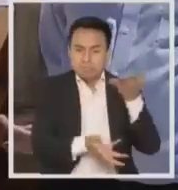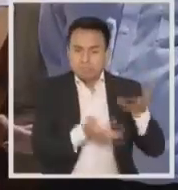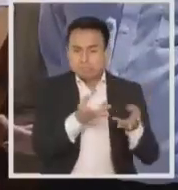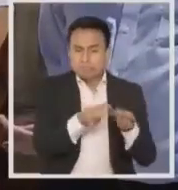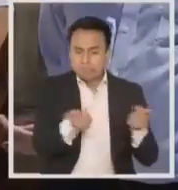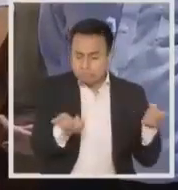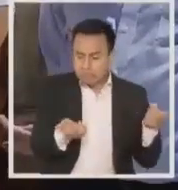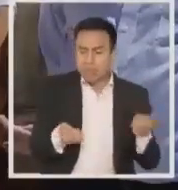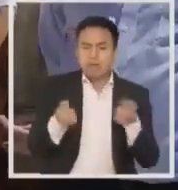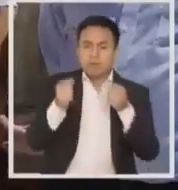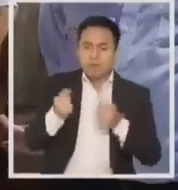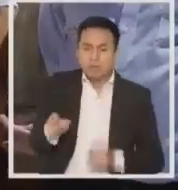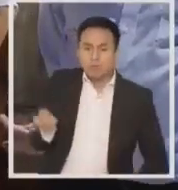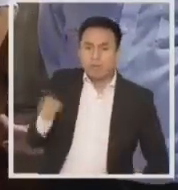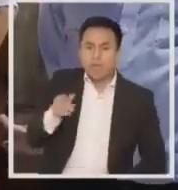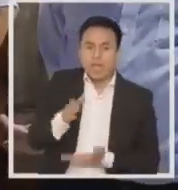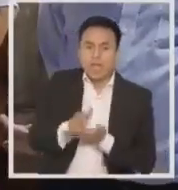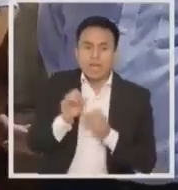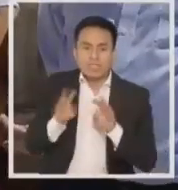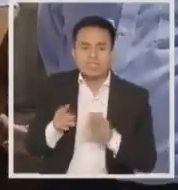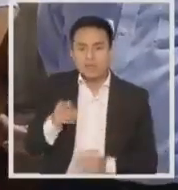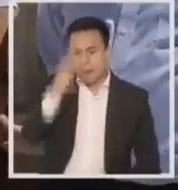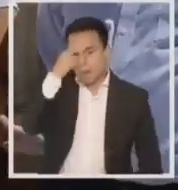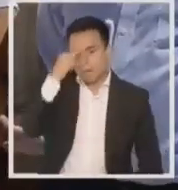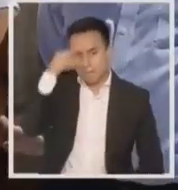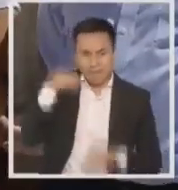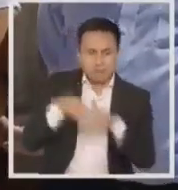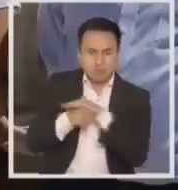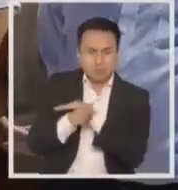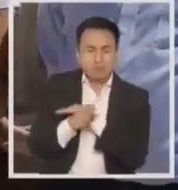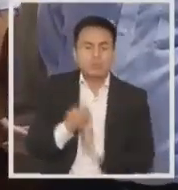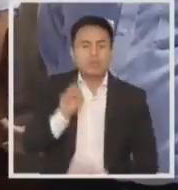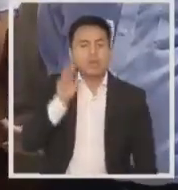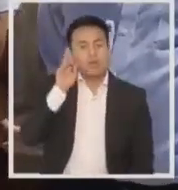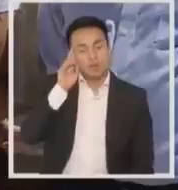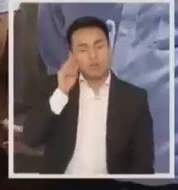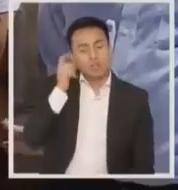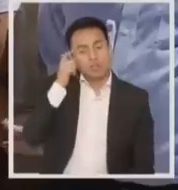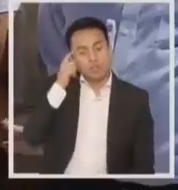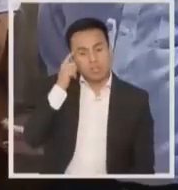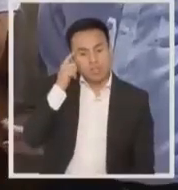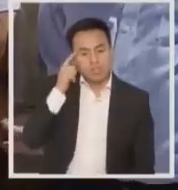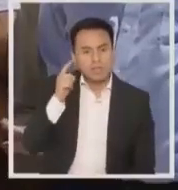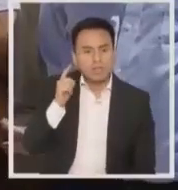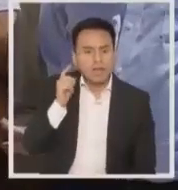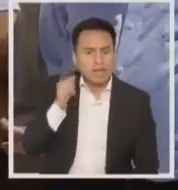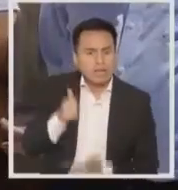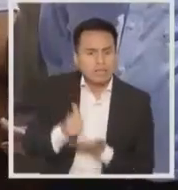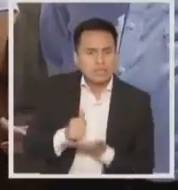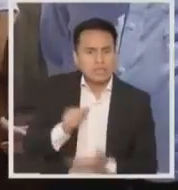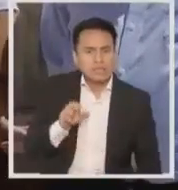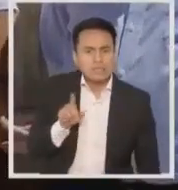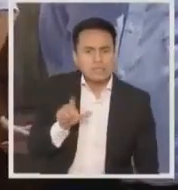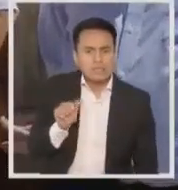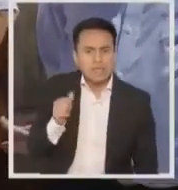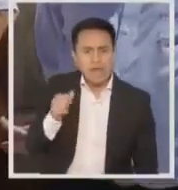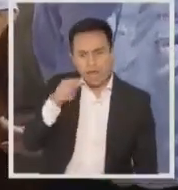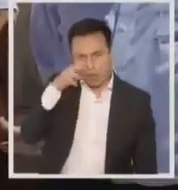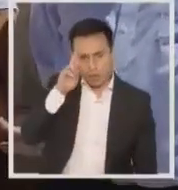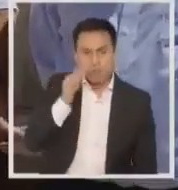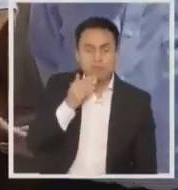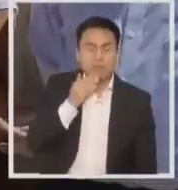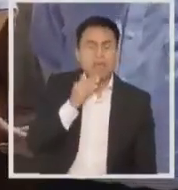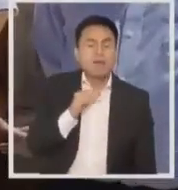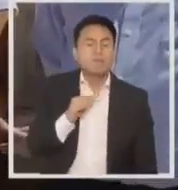puedan entrar a clases en marzo. Y una cosa que nos ha recordado la alcaldesa Elizabeth acá de Arauco es que en la provincia